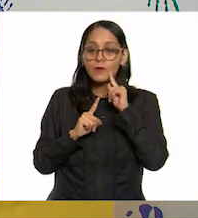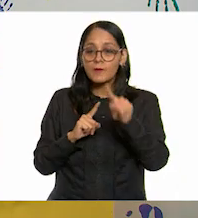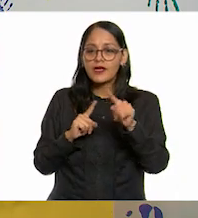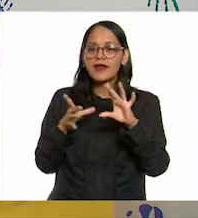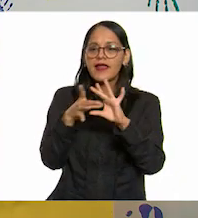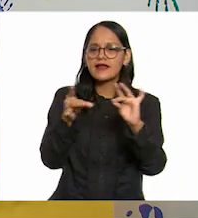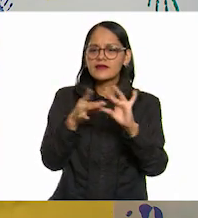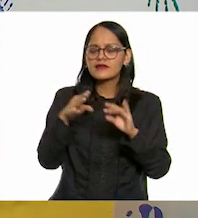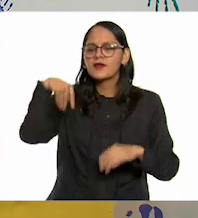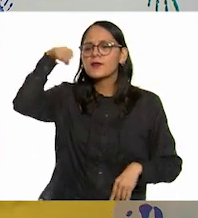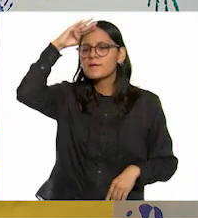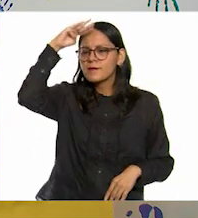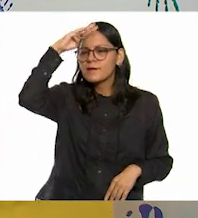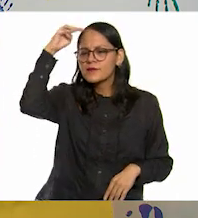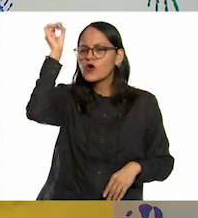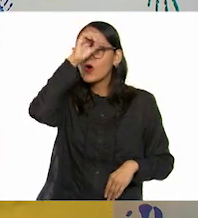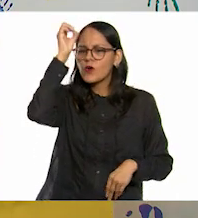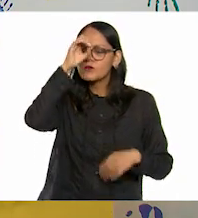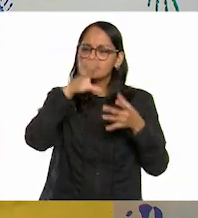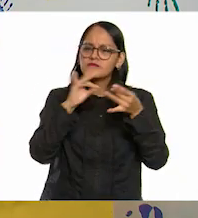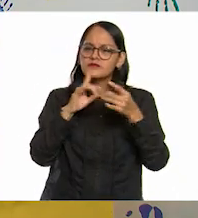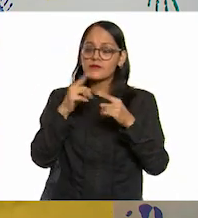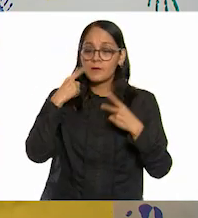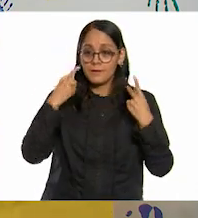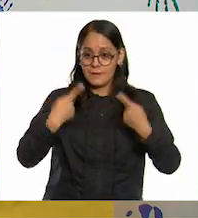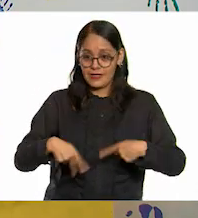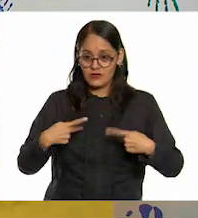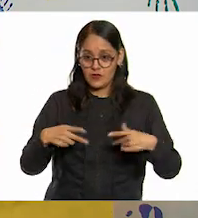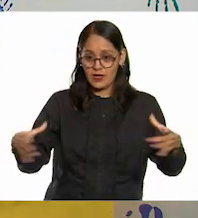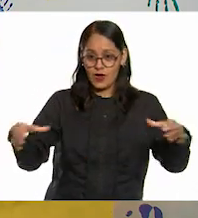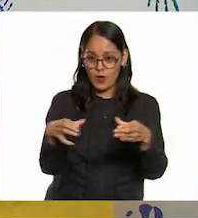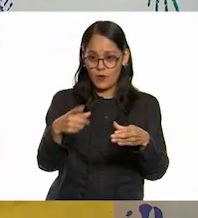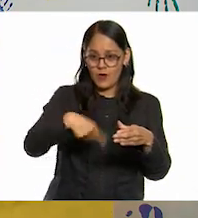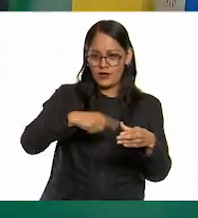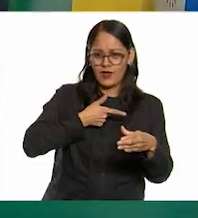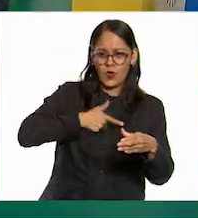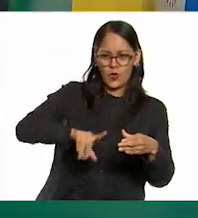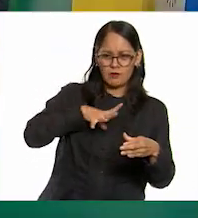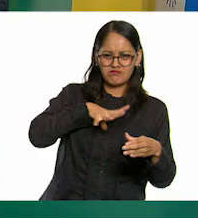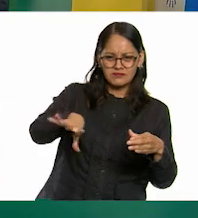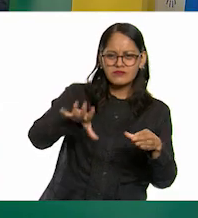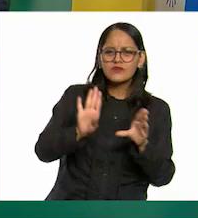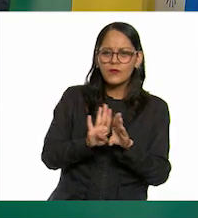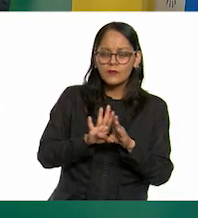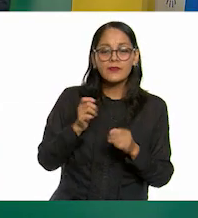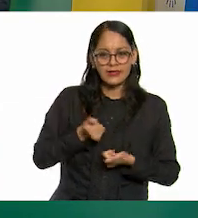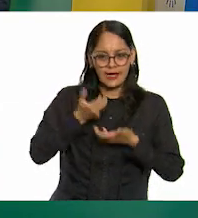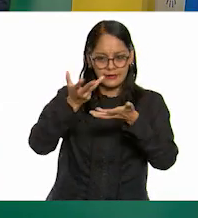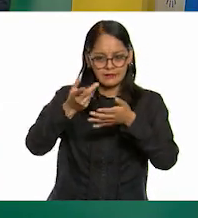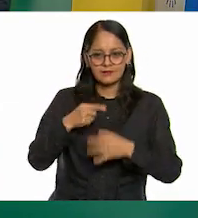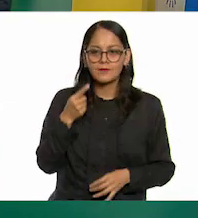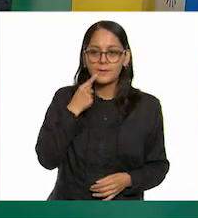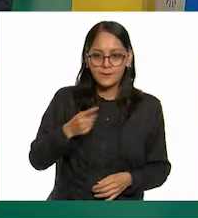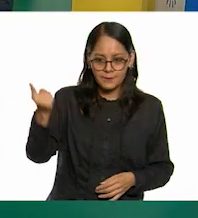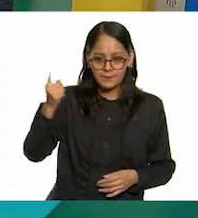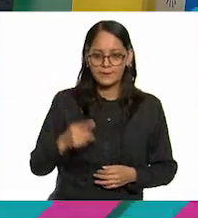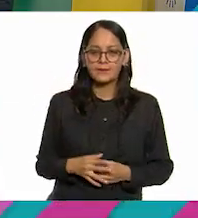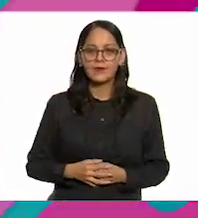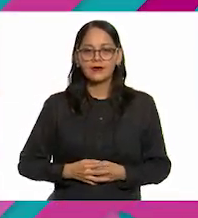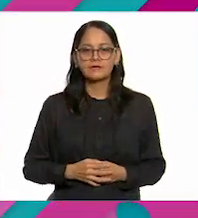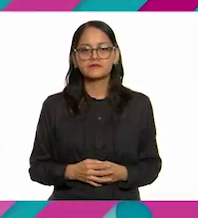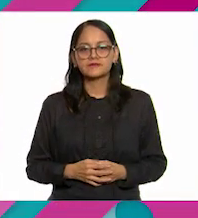lo que piensan sobre las situaciones que rechazan de su comunidad. ¡Excelente! Pues vamos a verla. ¡Vamos!